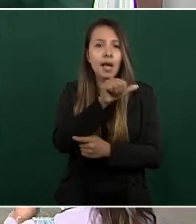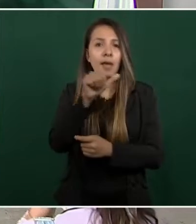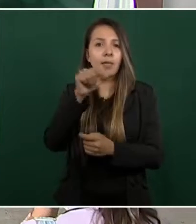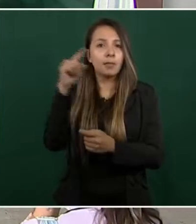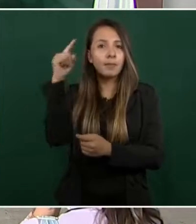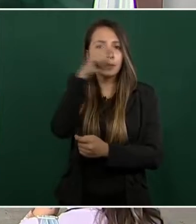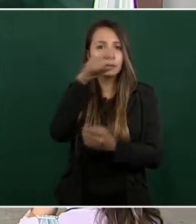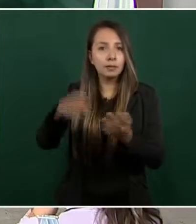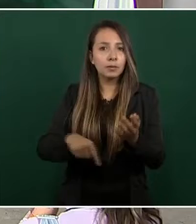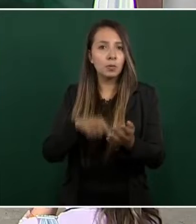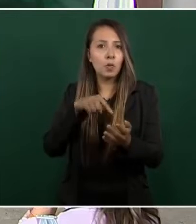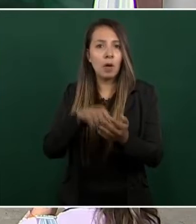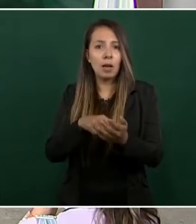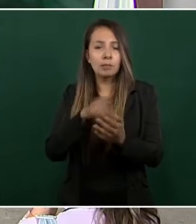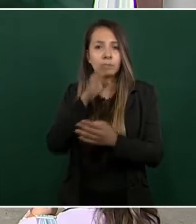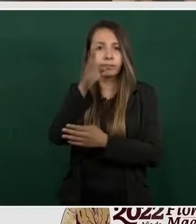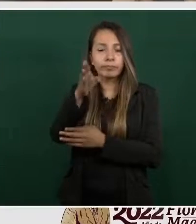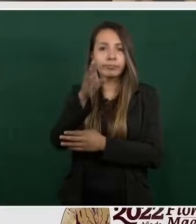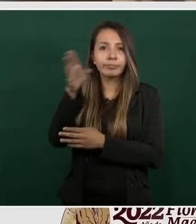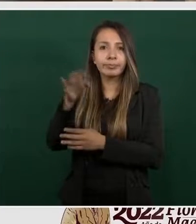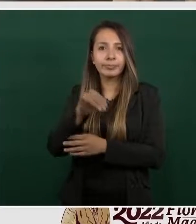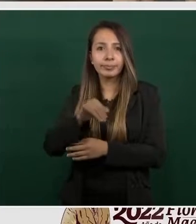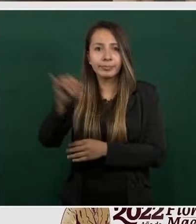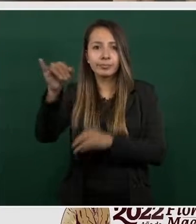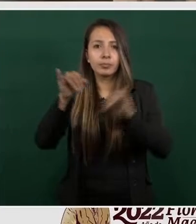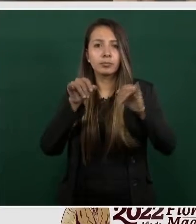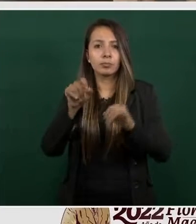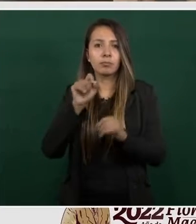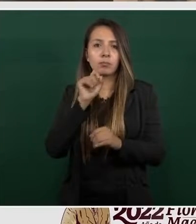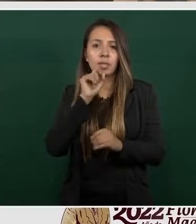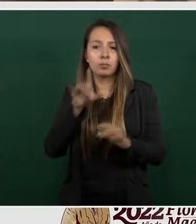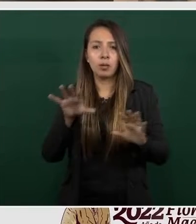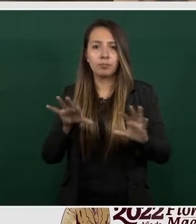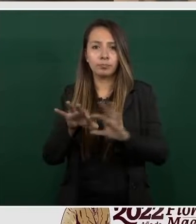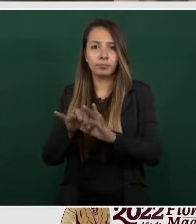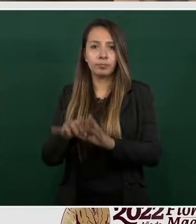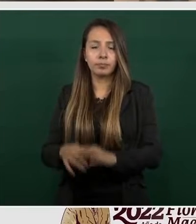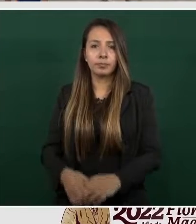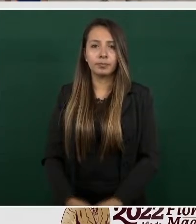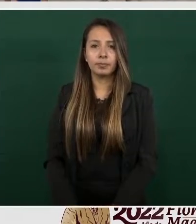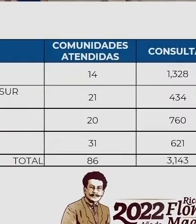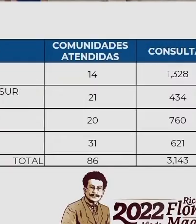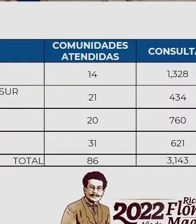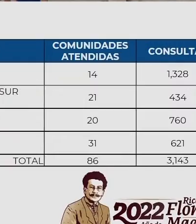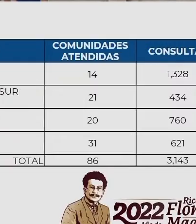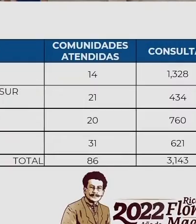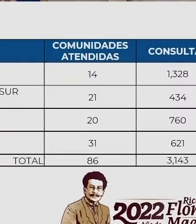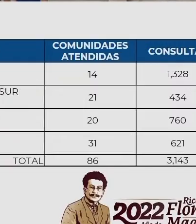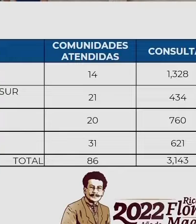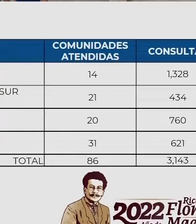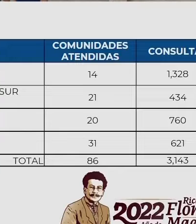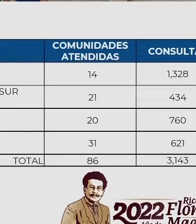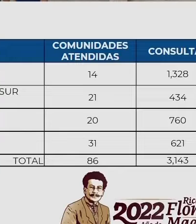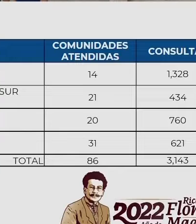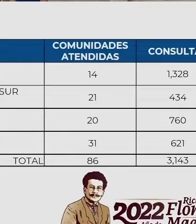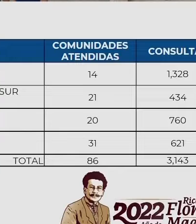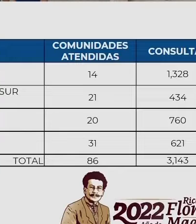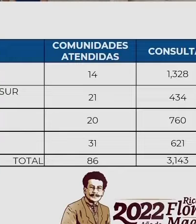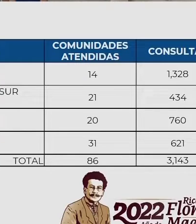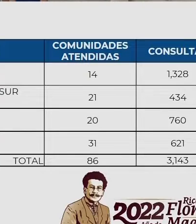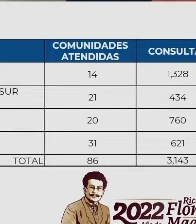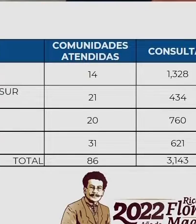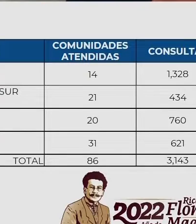está realizando junto con el Instituto Mexicano del Seguro Social. Ya se llevó a cabo en Baja California y Baja California